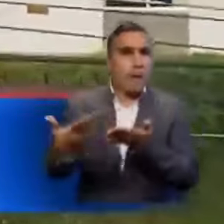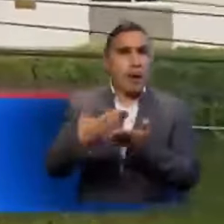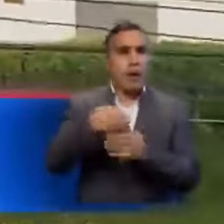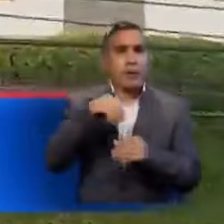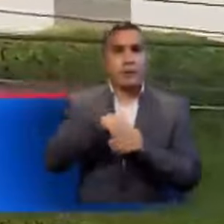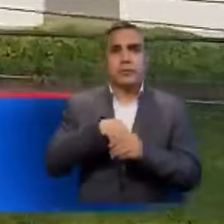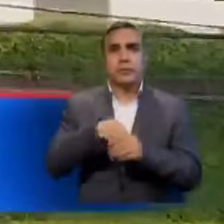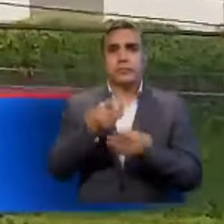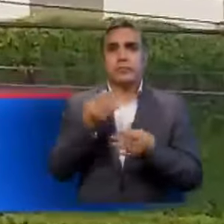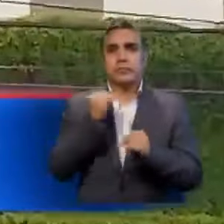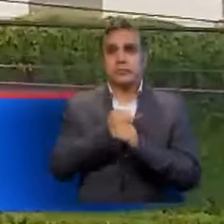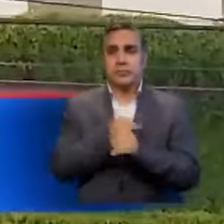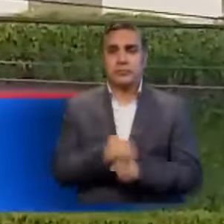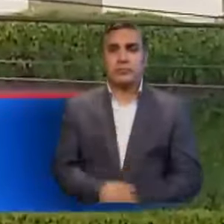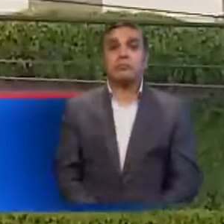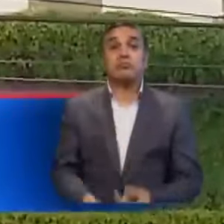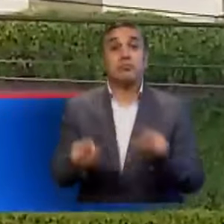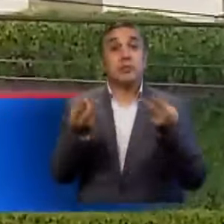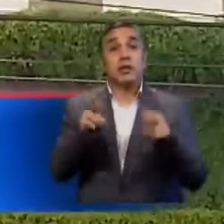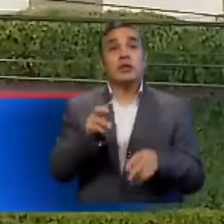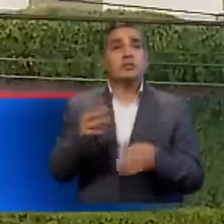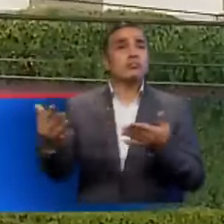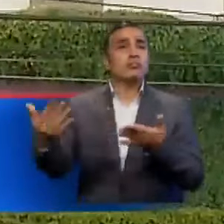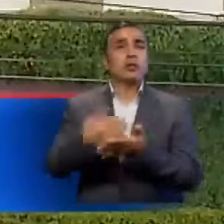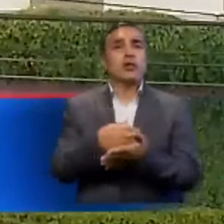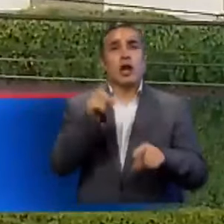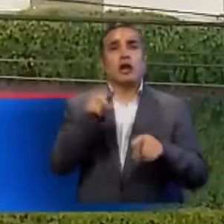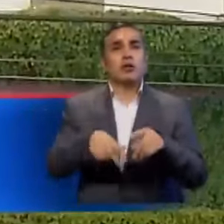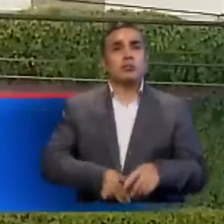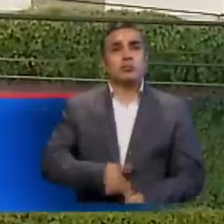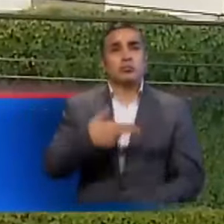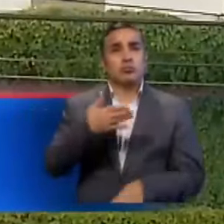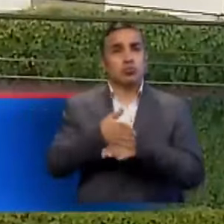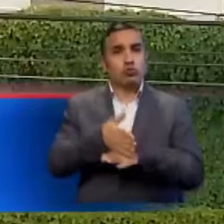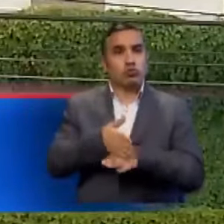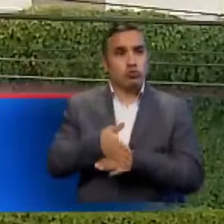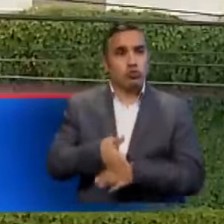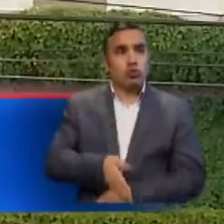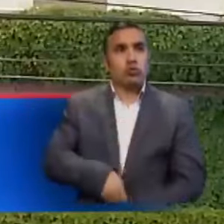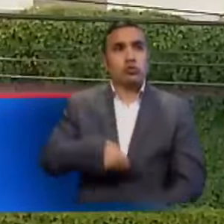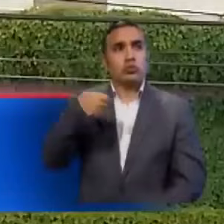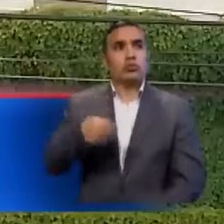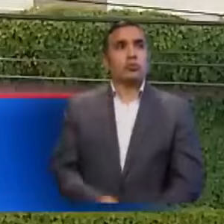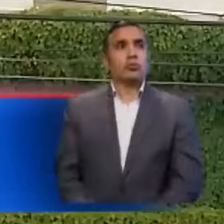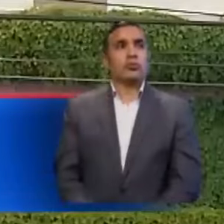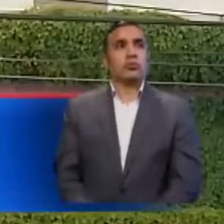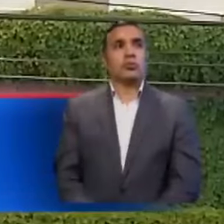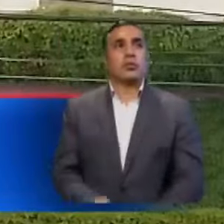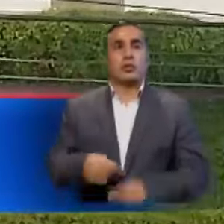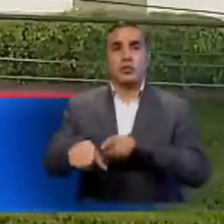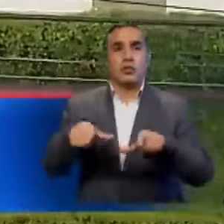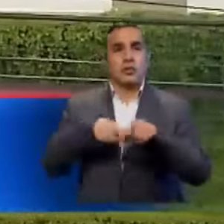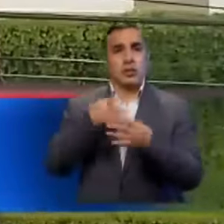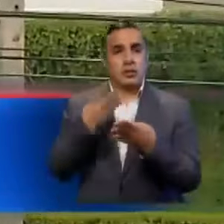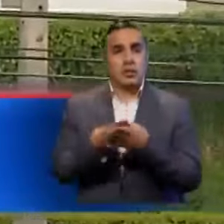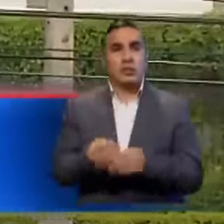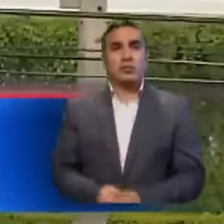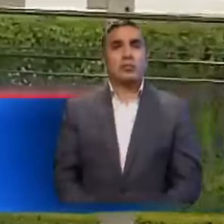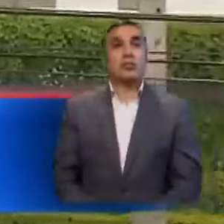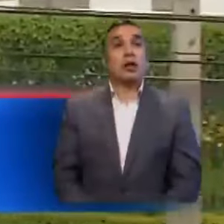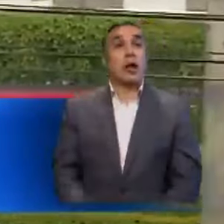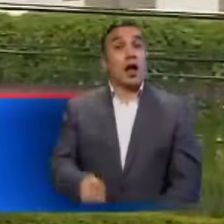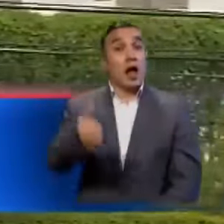de esta entidad. Asimismo, se ha decomisado algunas armas cortopunzantes que fueron encontradas en los distintos pabellones,